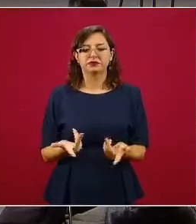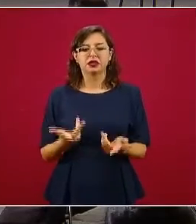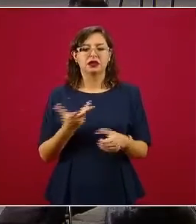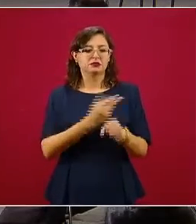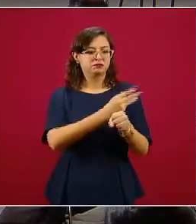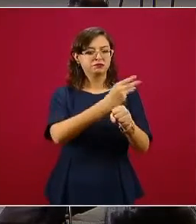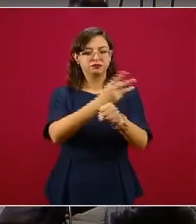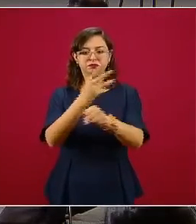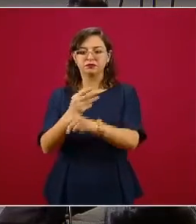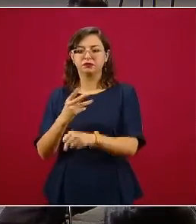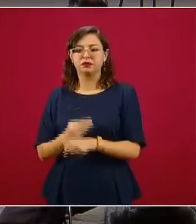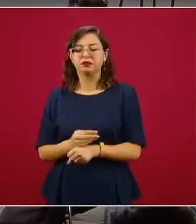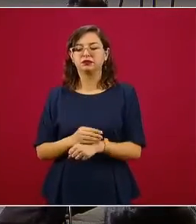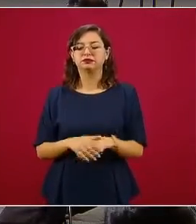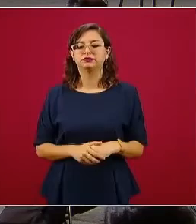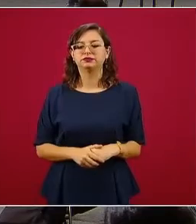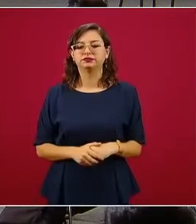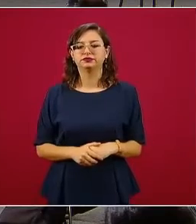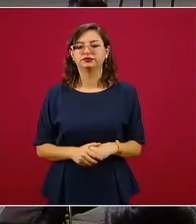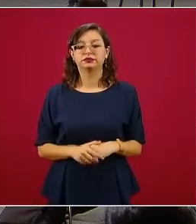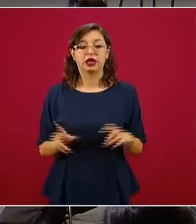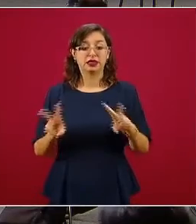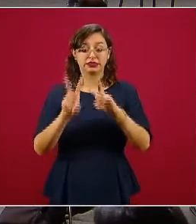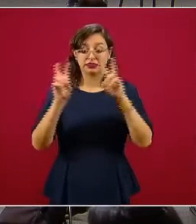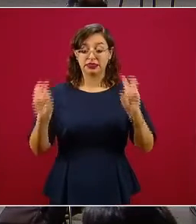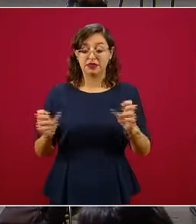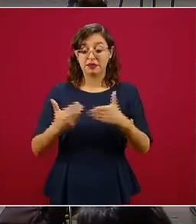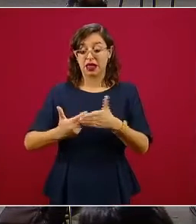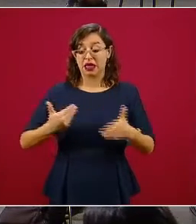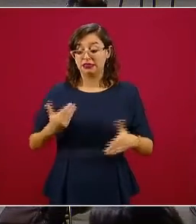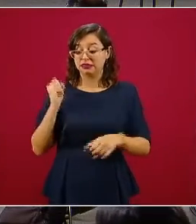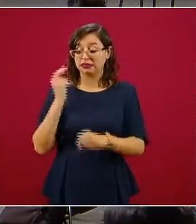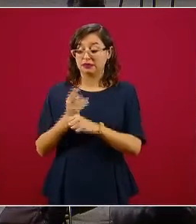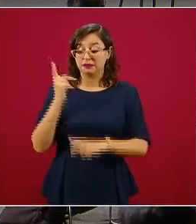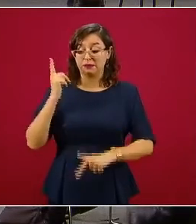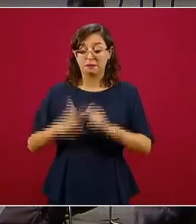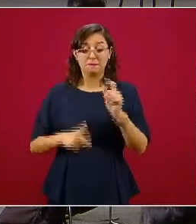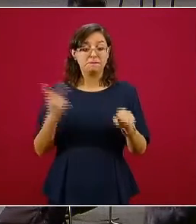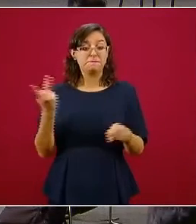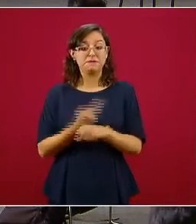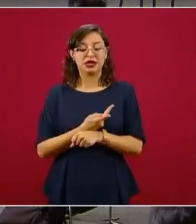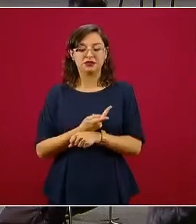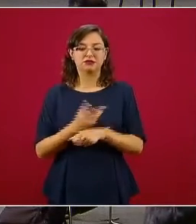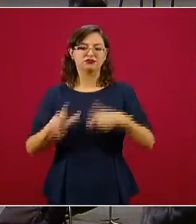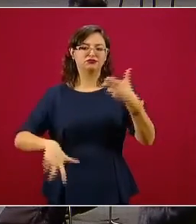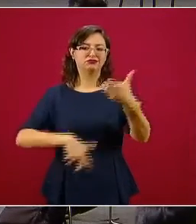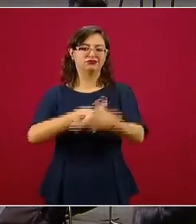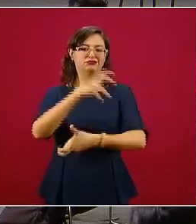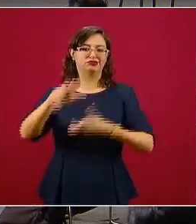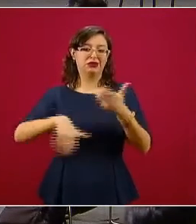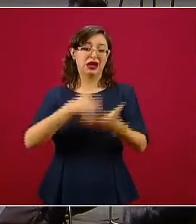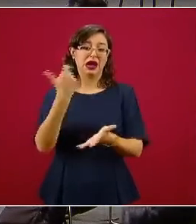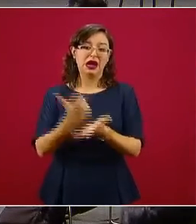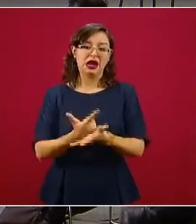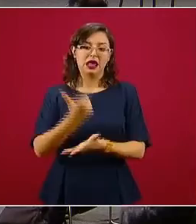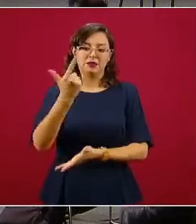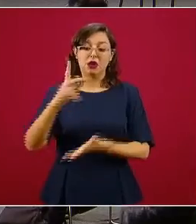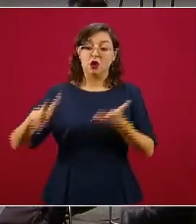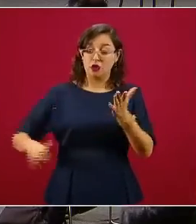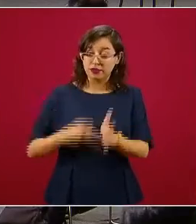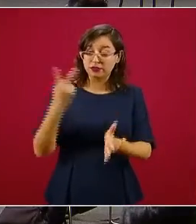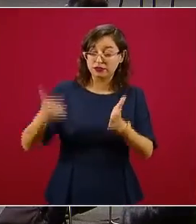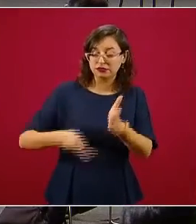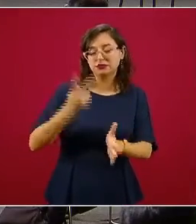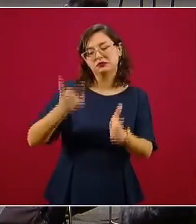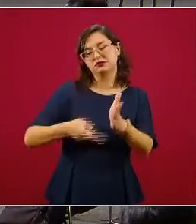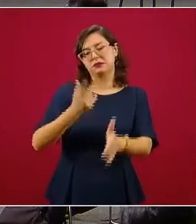realizando. La lógica de la prevención permite evitar que el desastre o la emergencia se repita. Efectivamente,